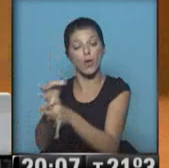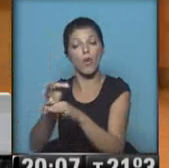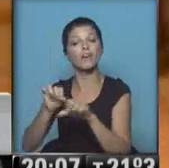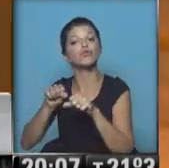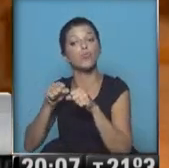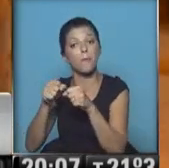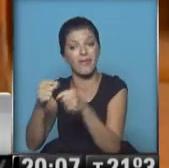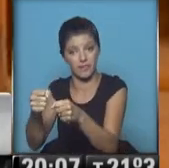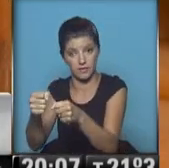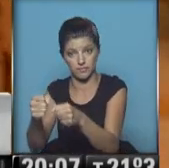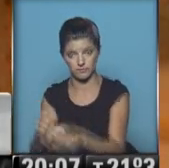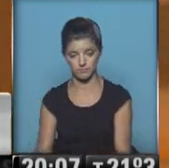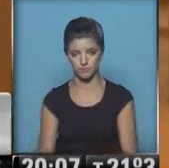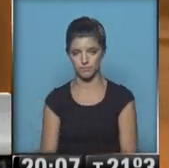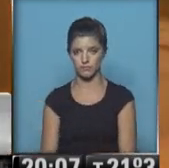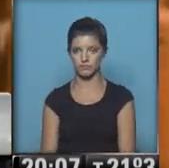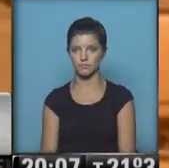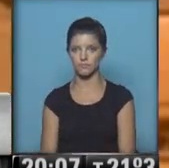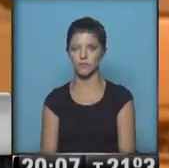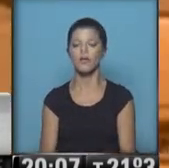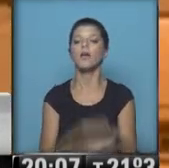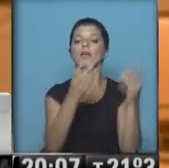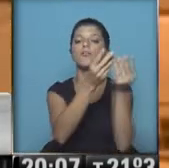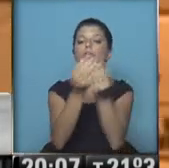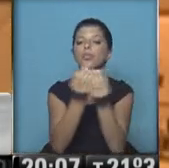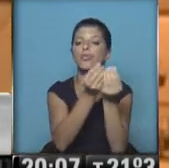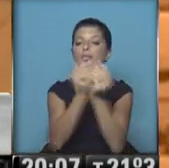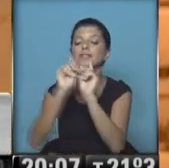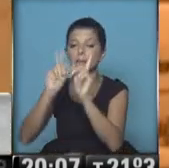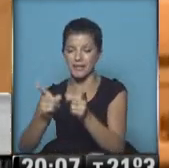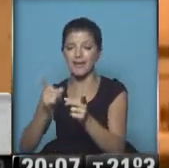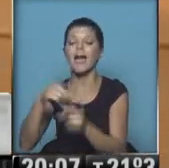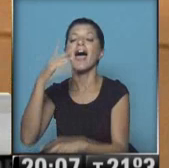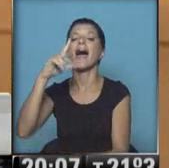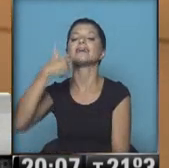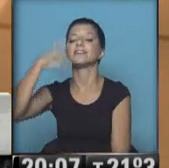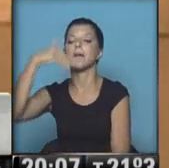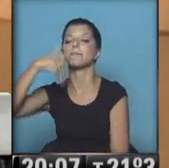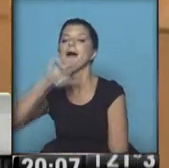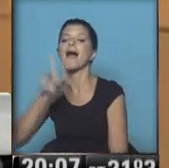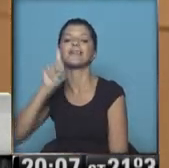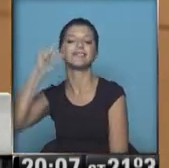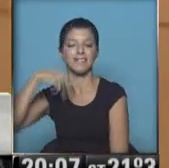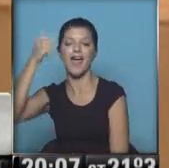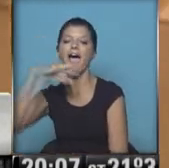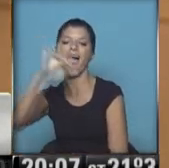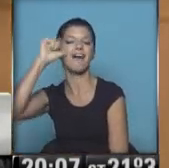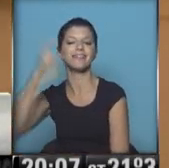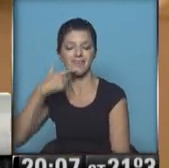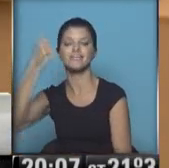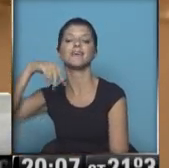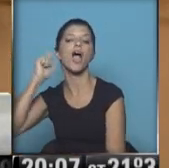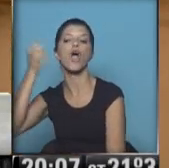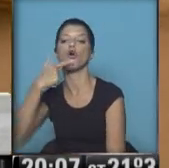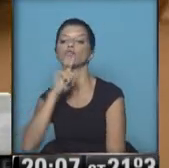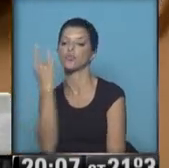clases esta jornada. Las cenizas llegaron también a San Martín de los Andes y Villa La Angostura, donde también se desplegó